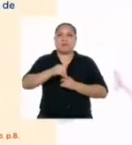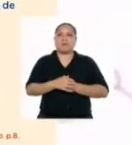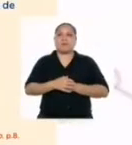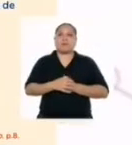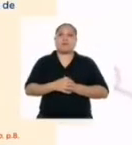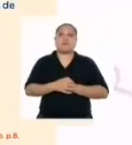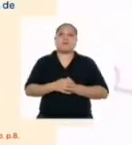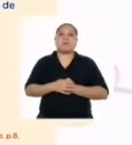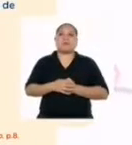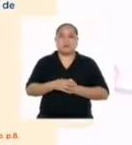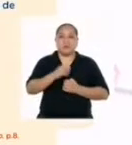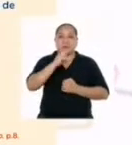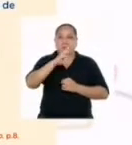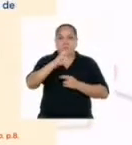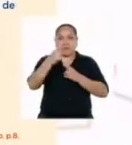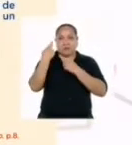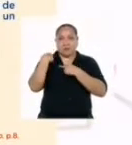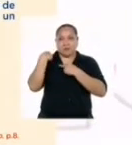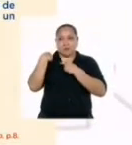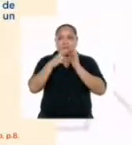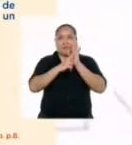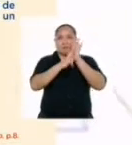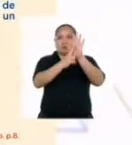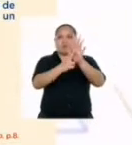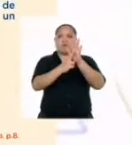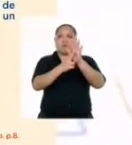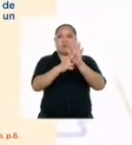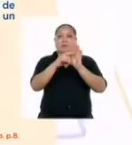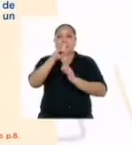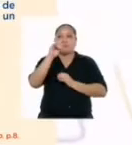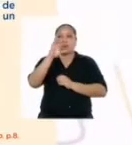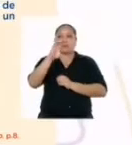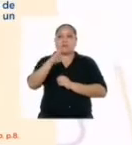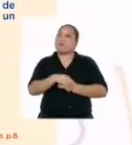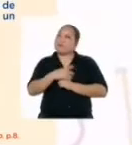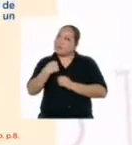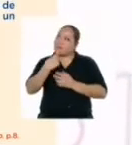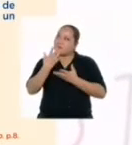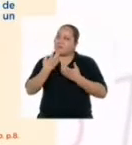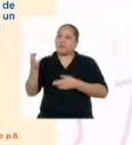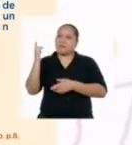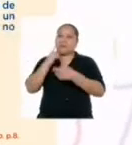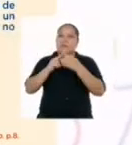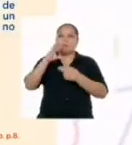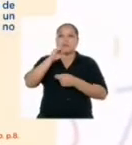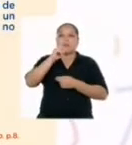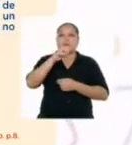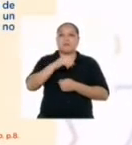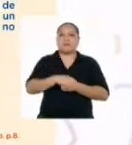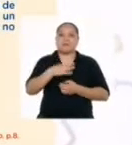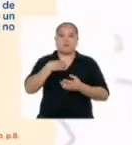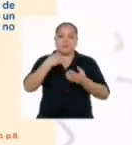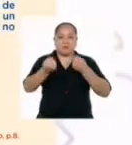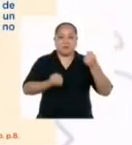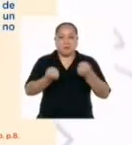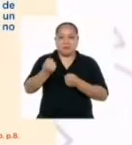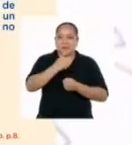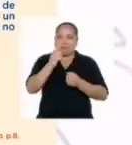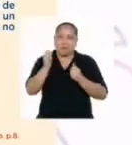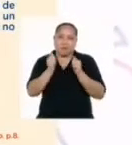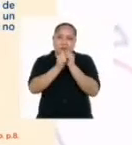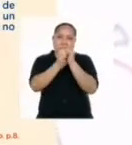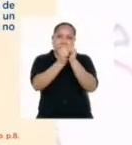los responsables de la SAC. Tendré entonces un nuevo aliciente para volver a Caral, aunque mi viejo escarabajo ya no me podrá